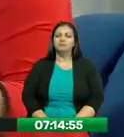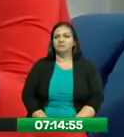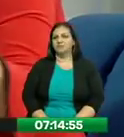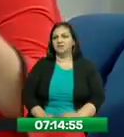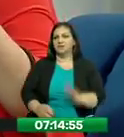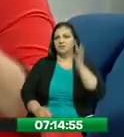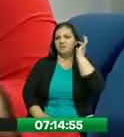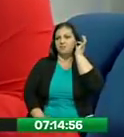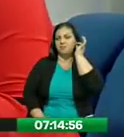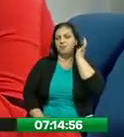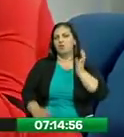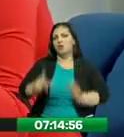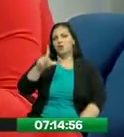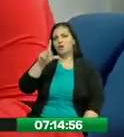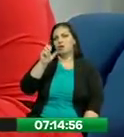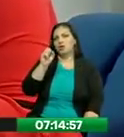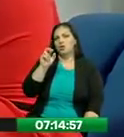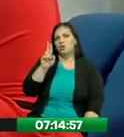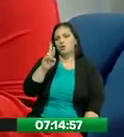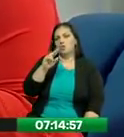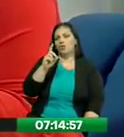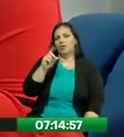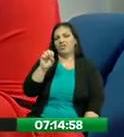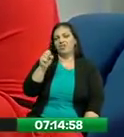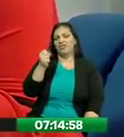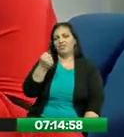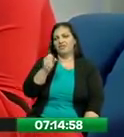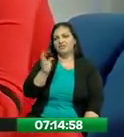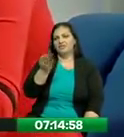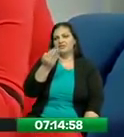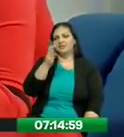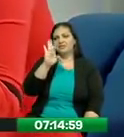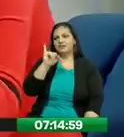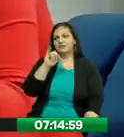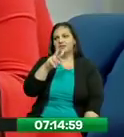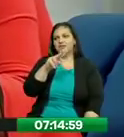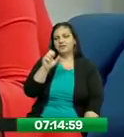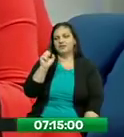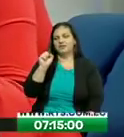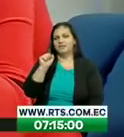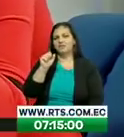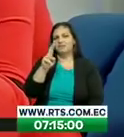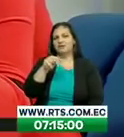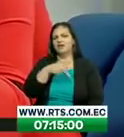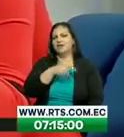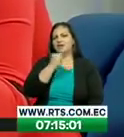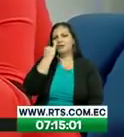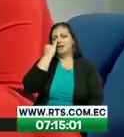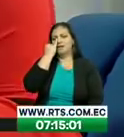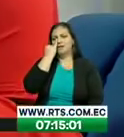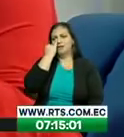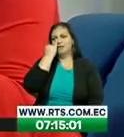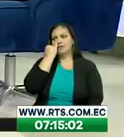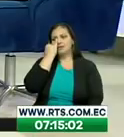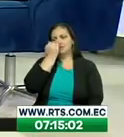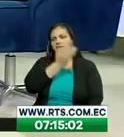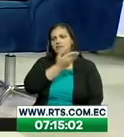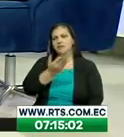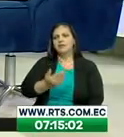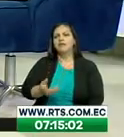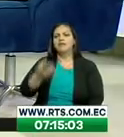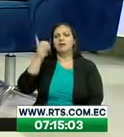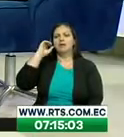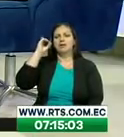ejemplo, una de las dirigentes, una de las asambleístas, reja asambleístas del brazo político Pachacutic, ha